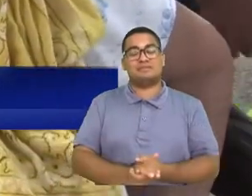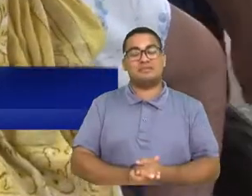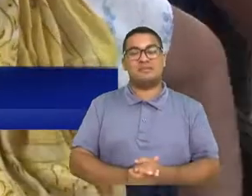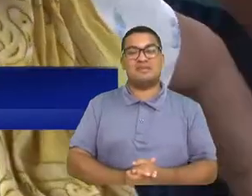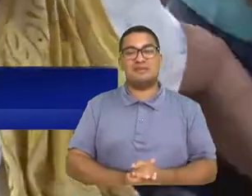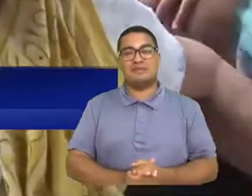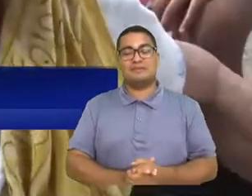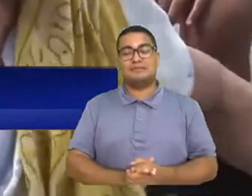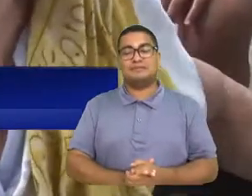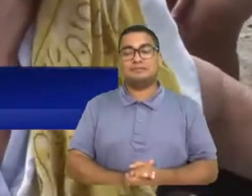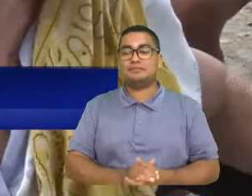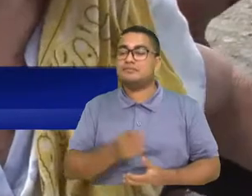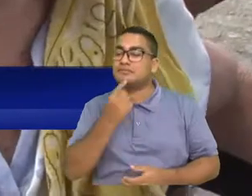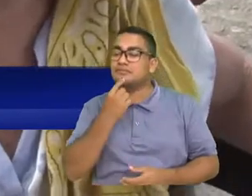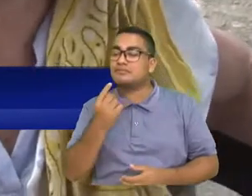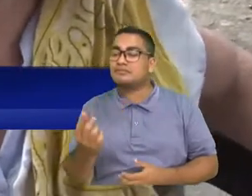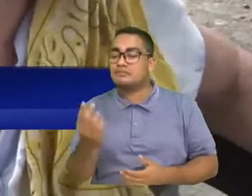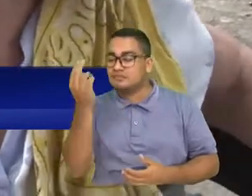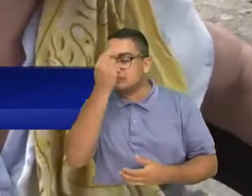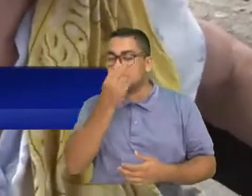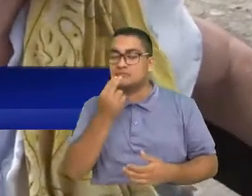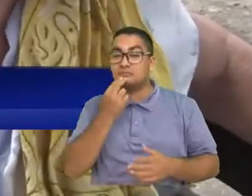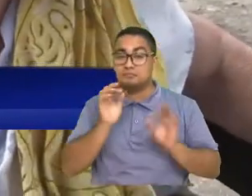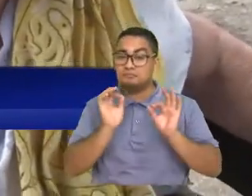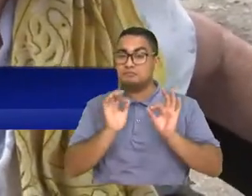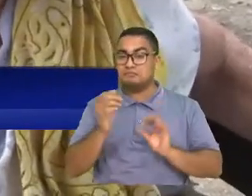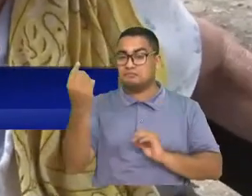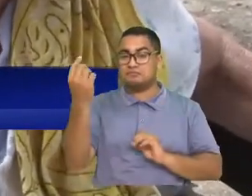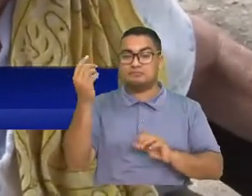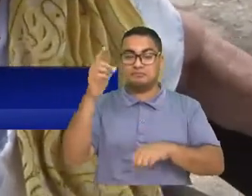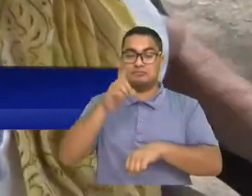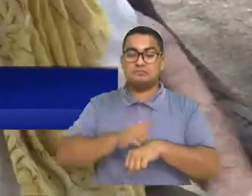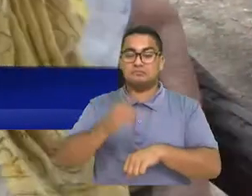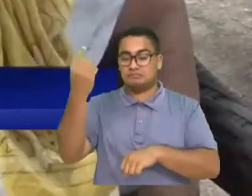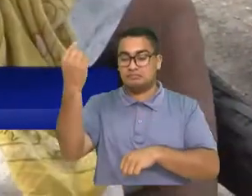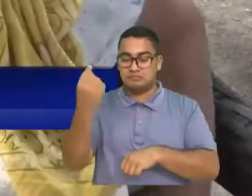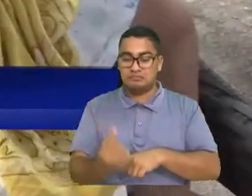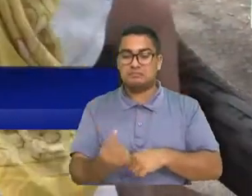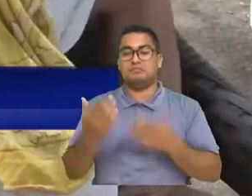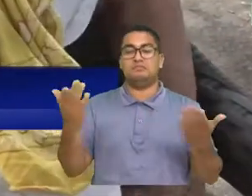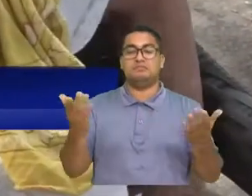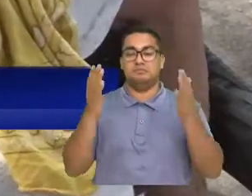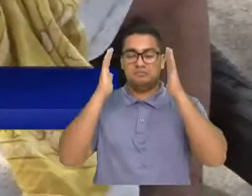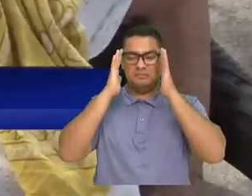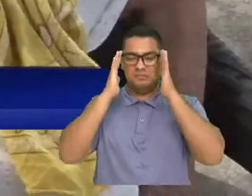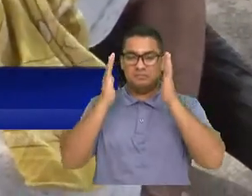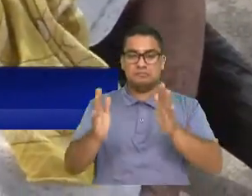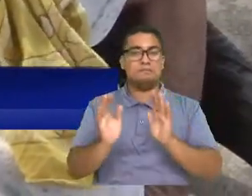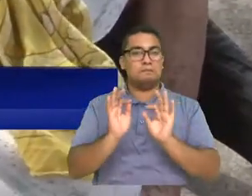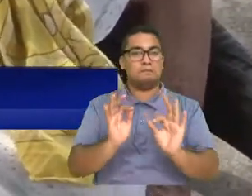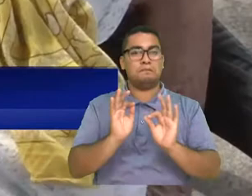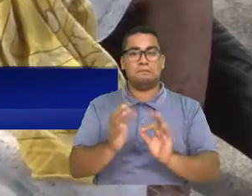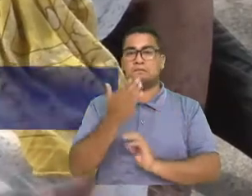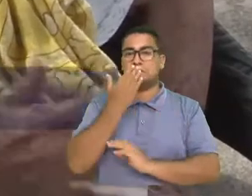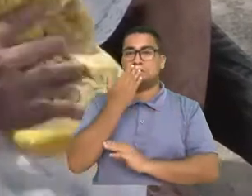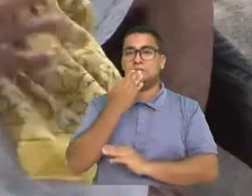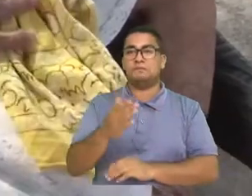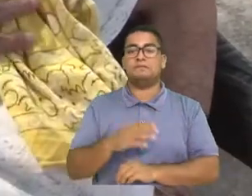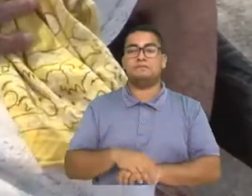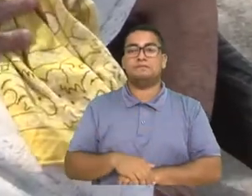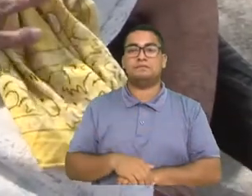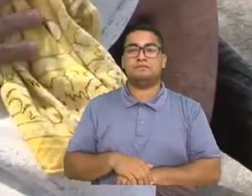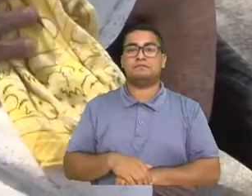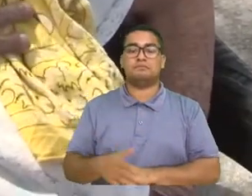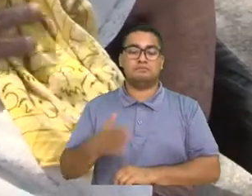¿Qué me podría decir de que los doctores vengan acá a darle la atención? Ah, que está bueno. Por